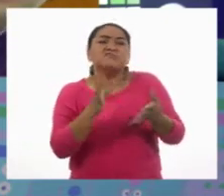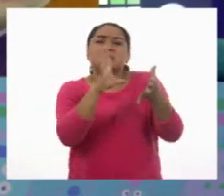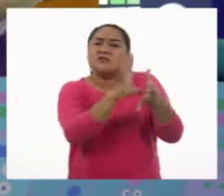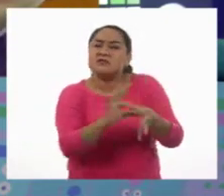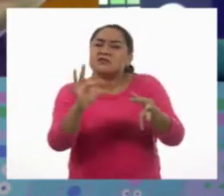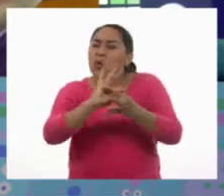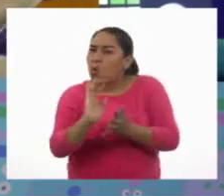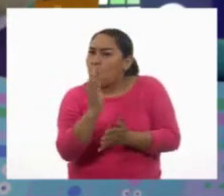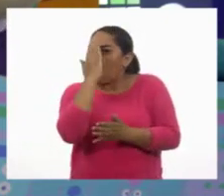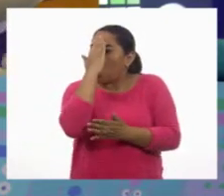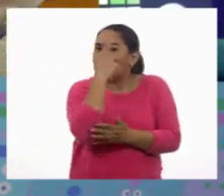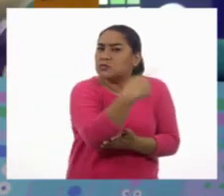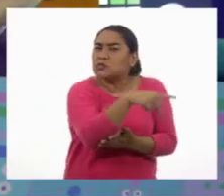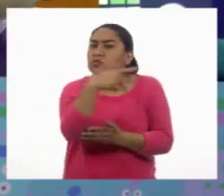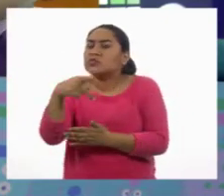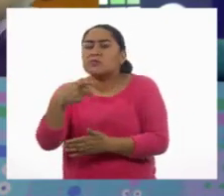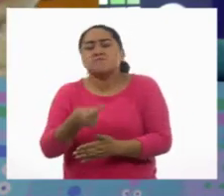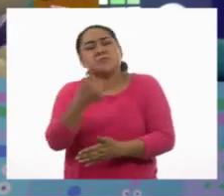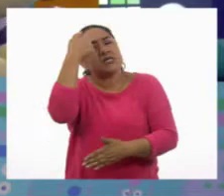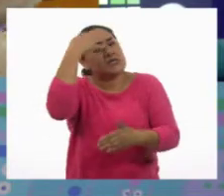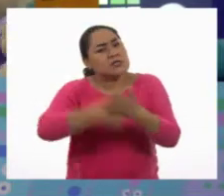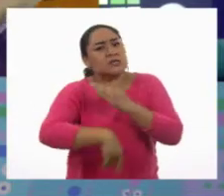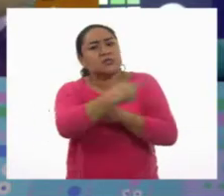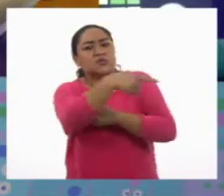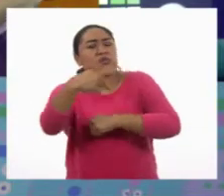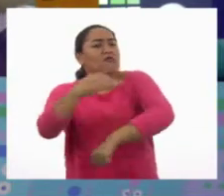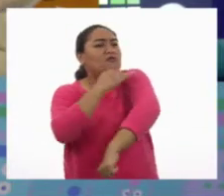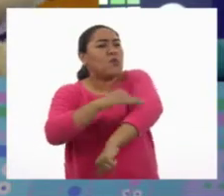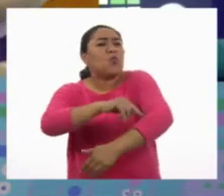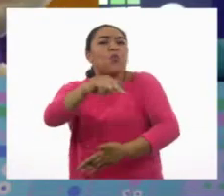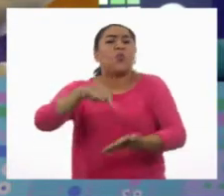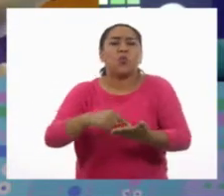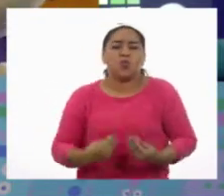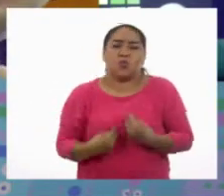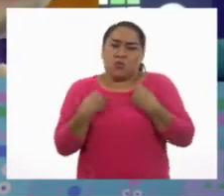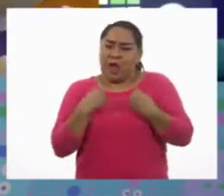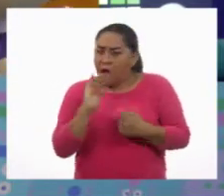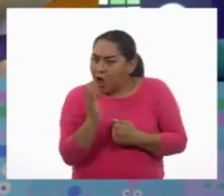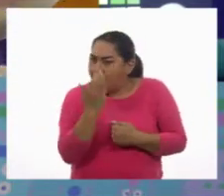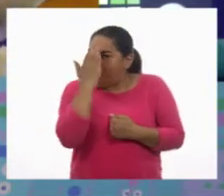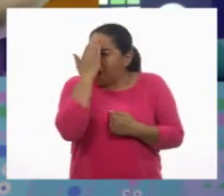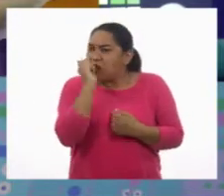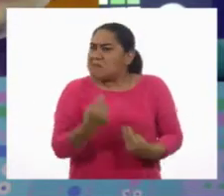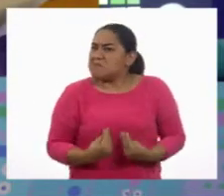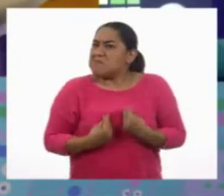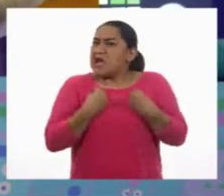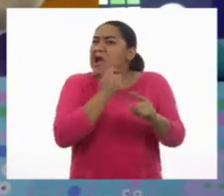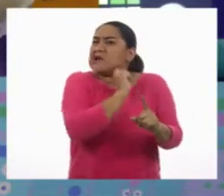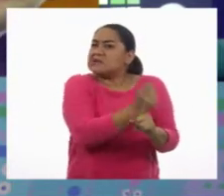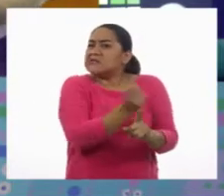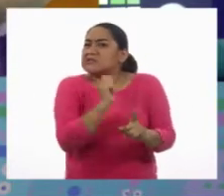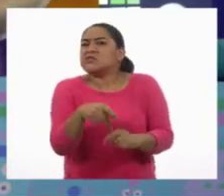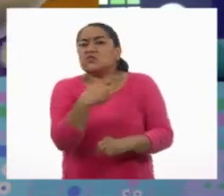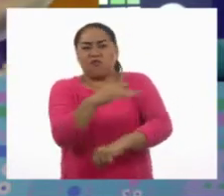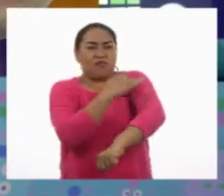el origen de cada familia, sino de descubrir la vida de cada uno de nuestros antepasados y darnos cuenta, pues, cómo colaboraron